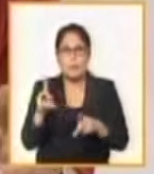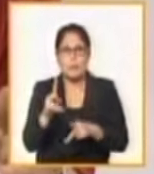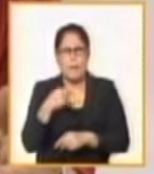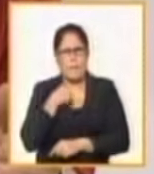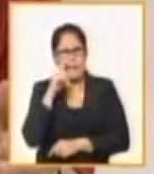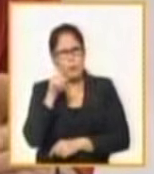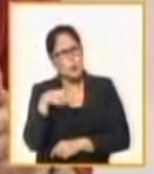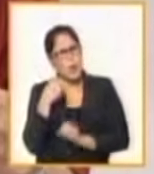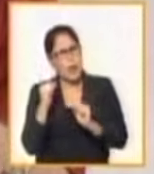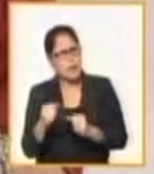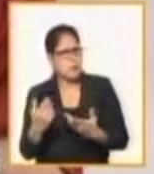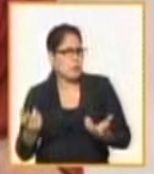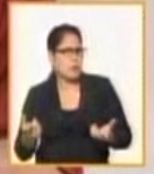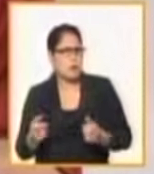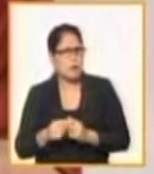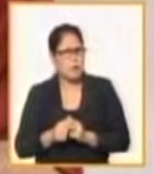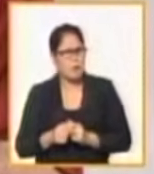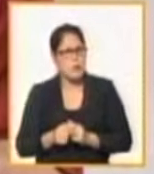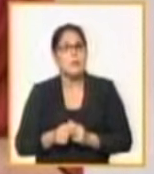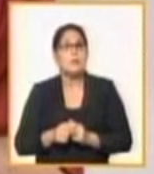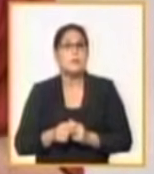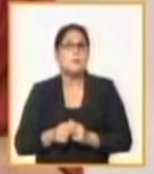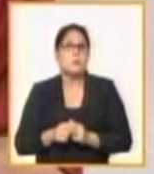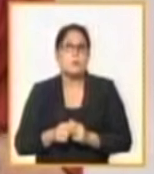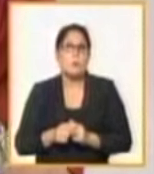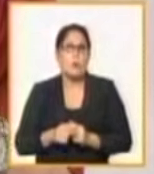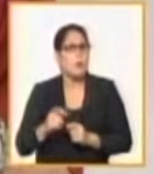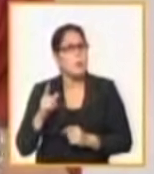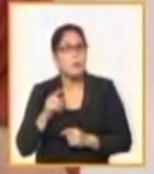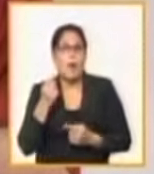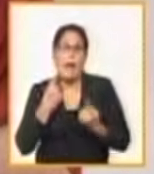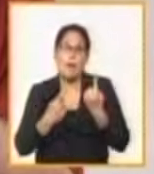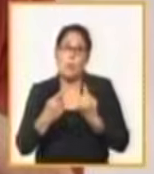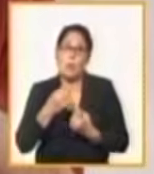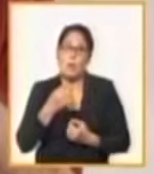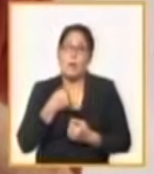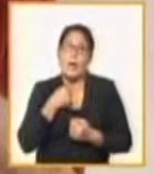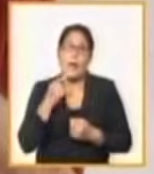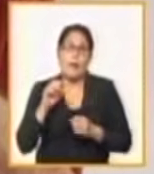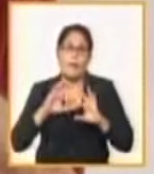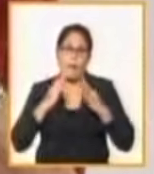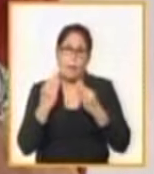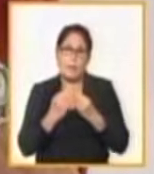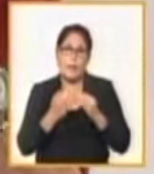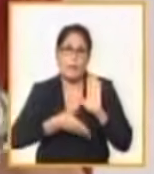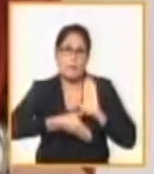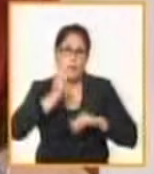había quedado, porque yo vengo de una familia clase media que casi todas se fueron a